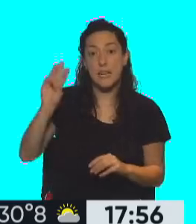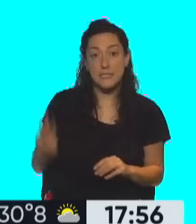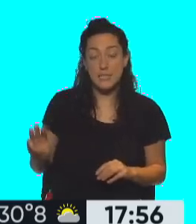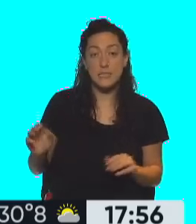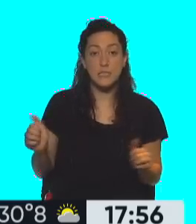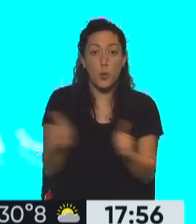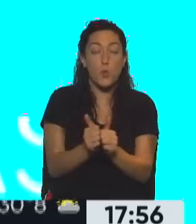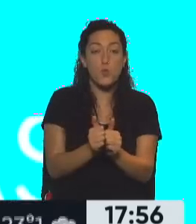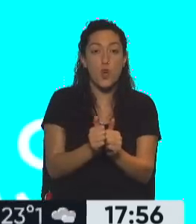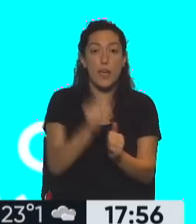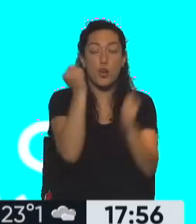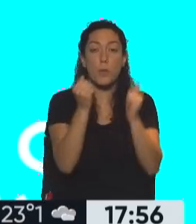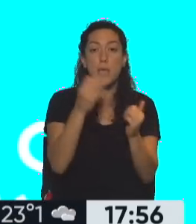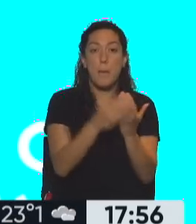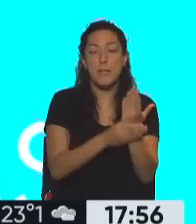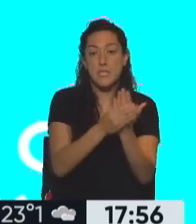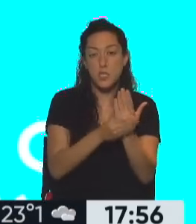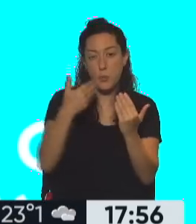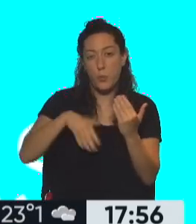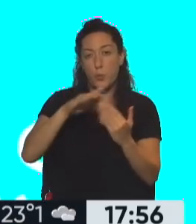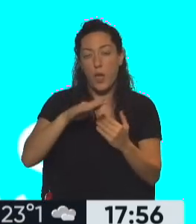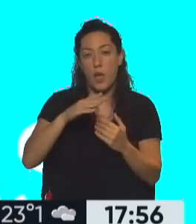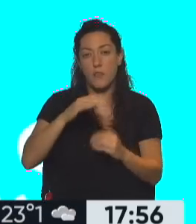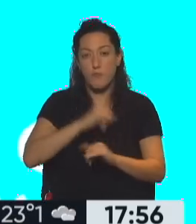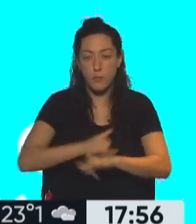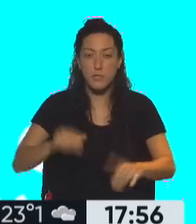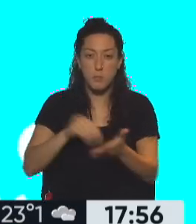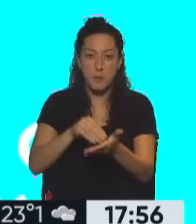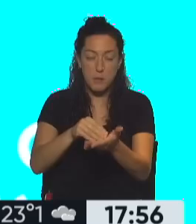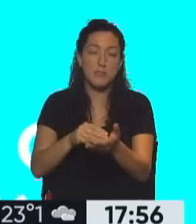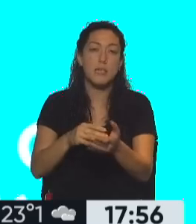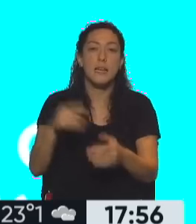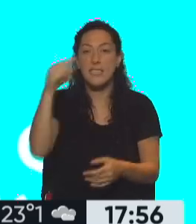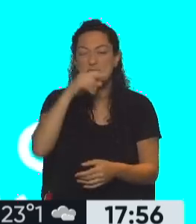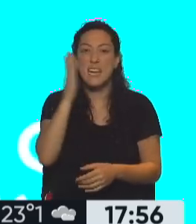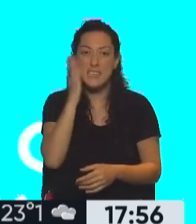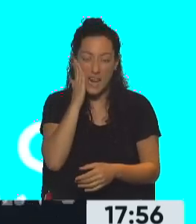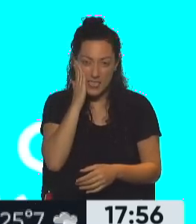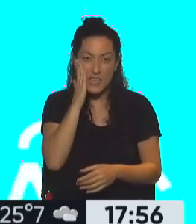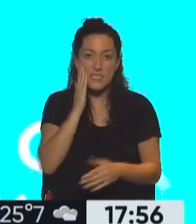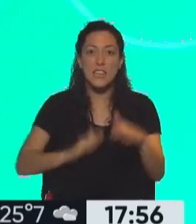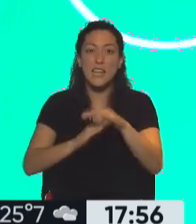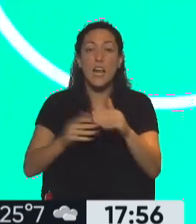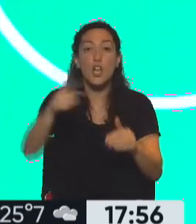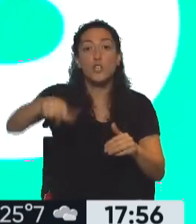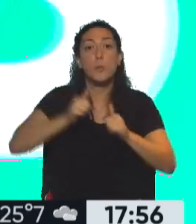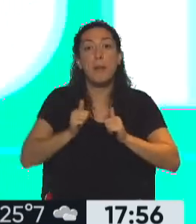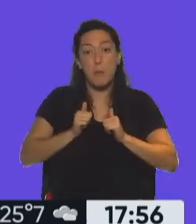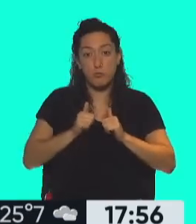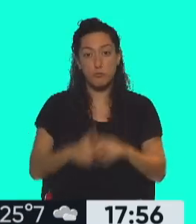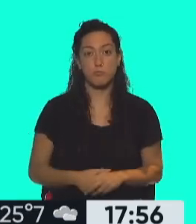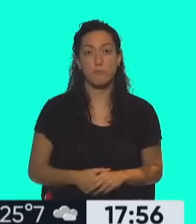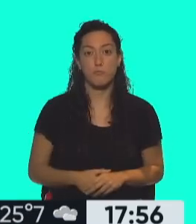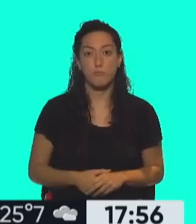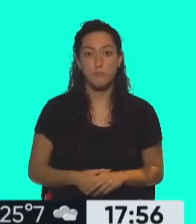de economía Que estaremos conociendo en detalle junto al resto de la información a las 19 la edición central los esperamos